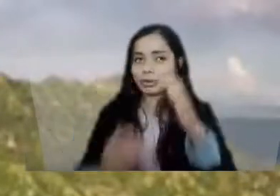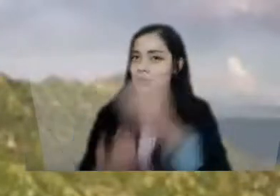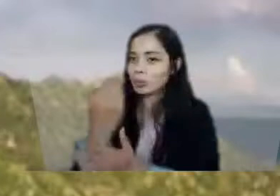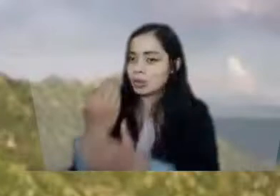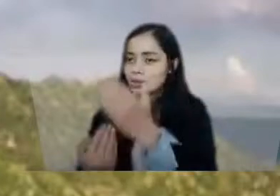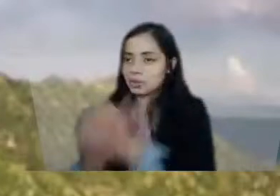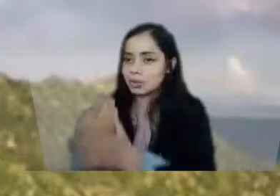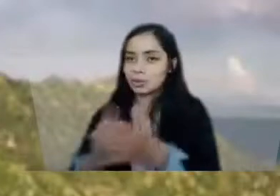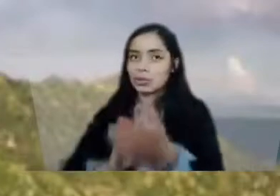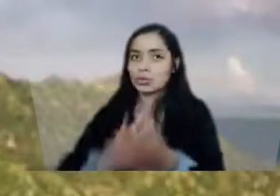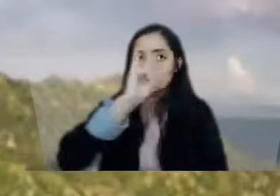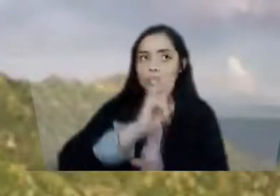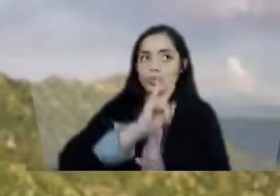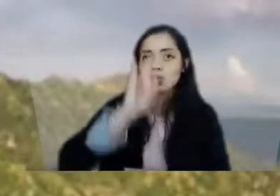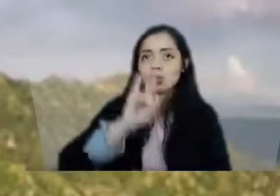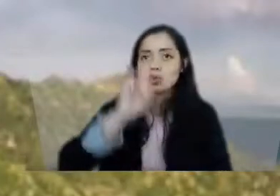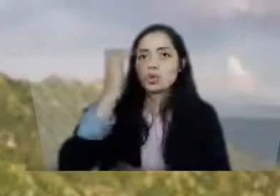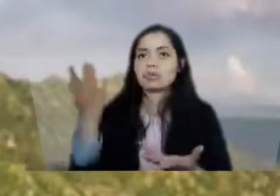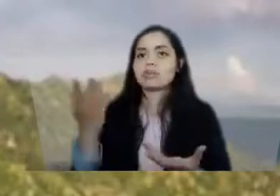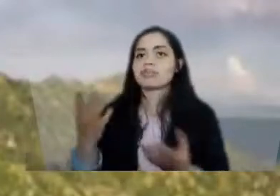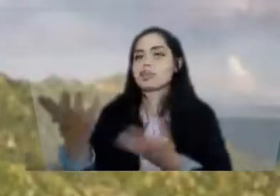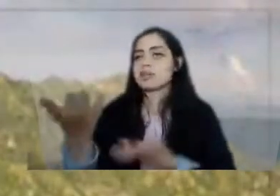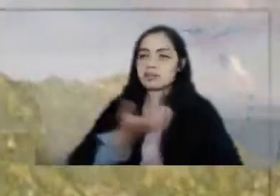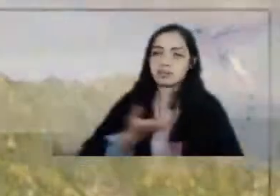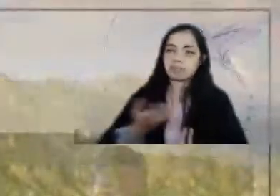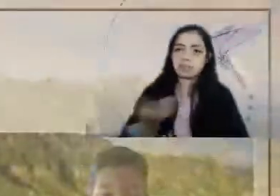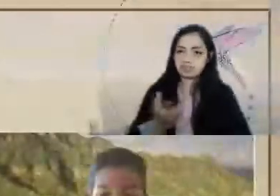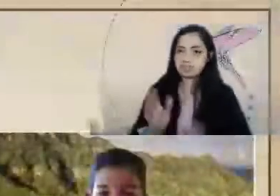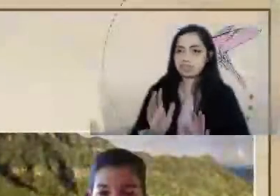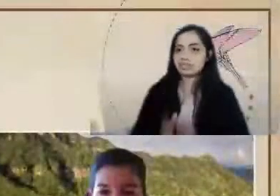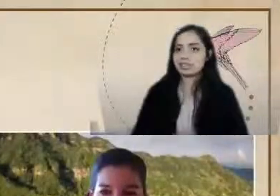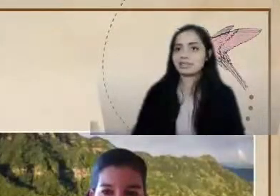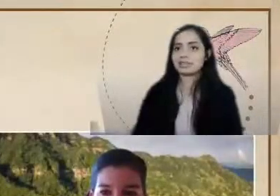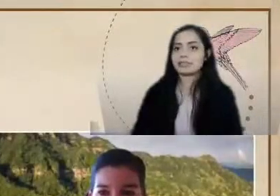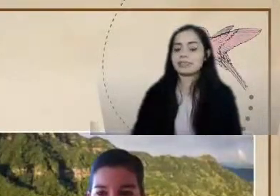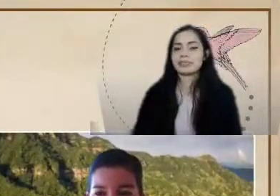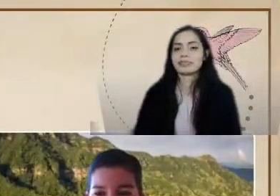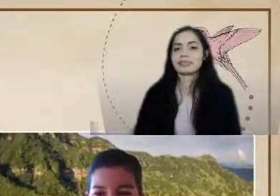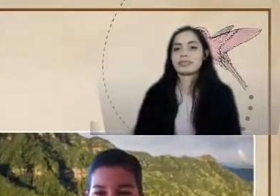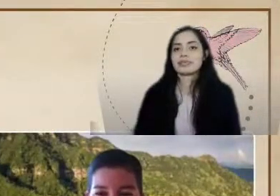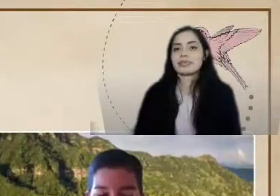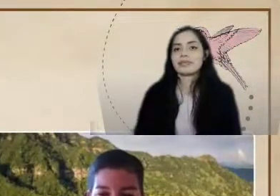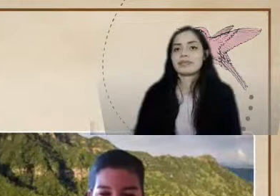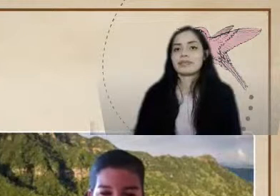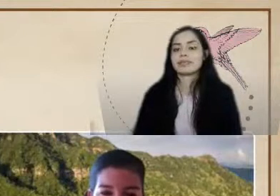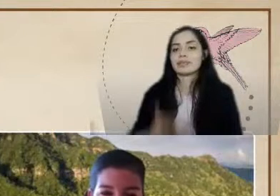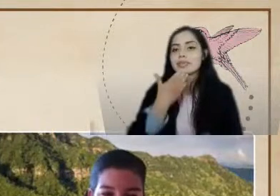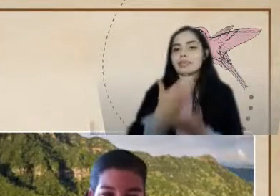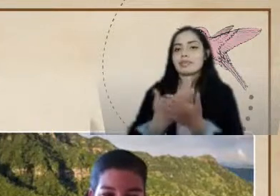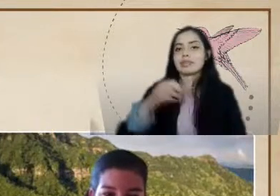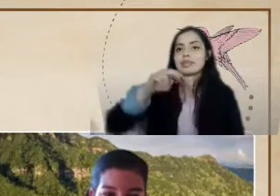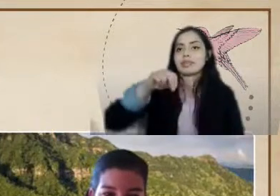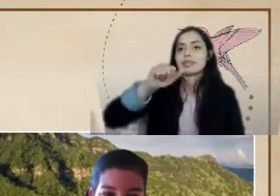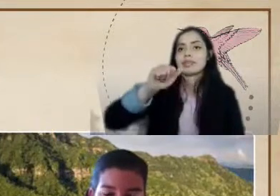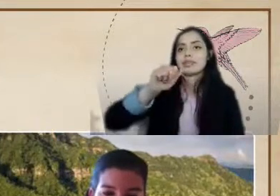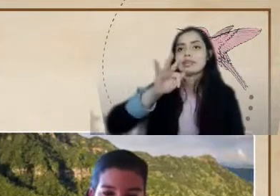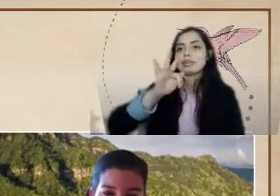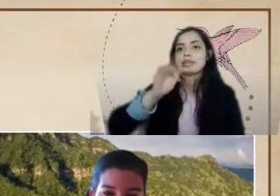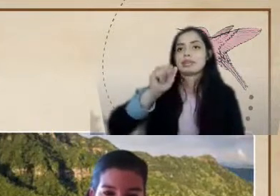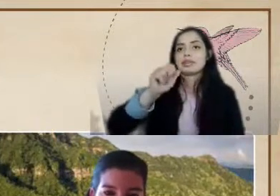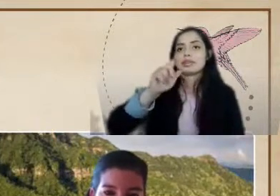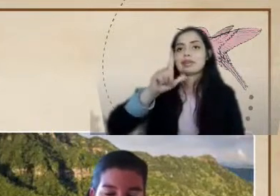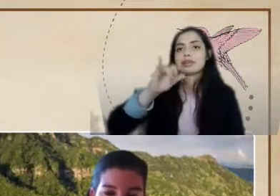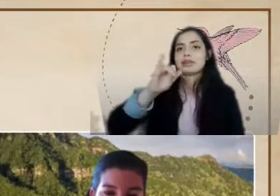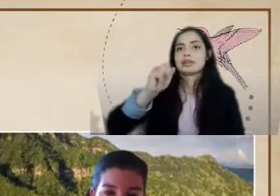está causando a las aves. Gracias. Muchas gracias, Natalia. Y para ampliar un poco más el contexto, pues